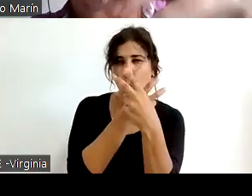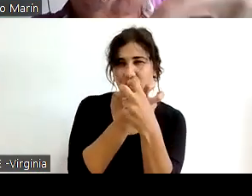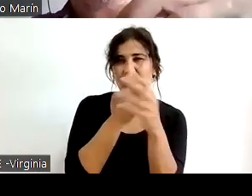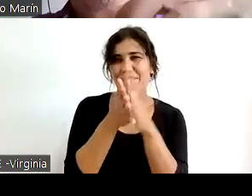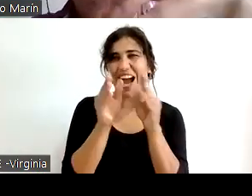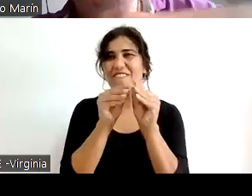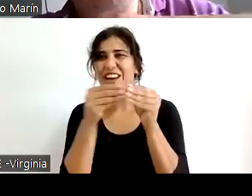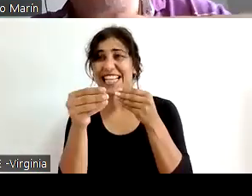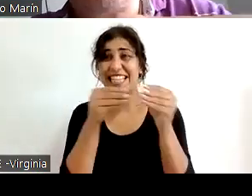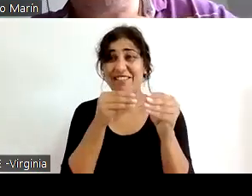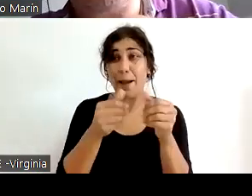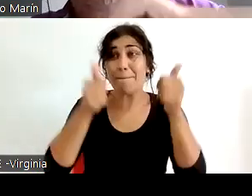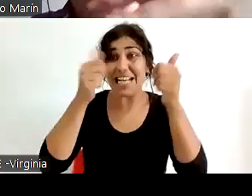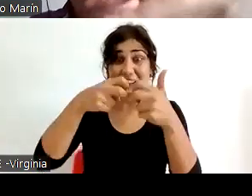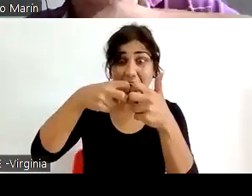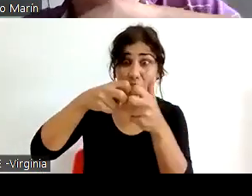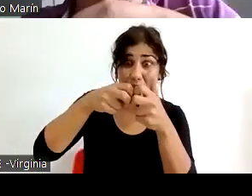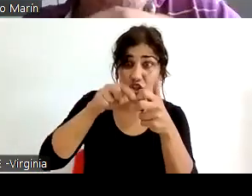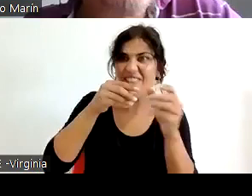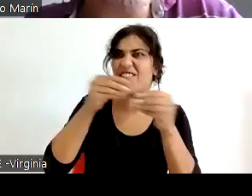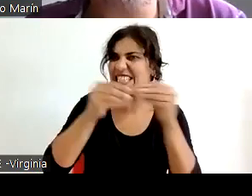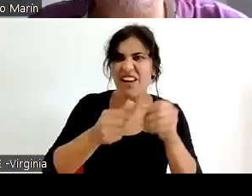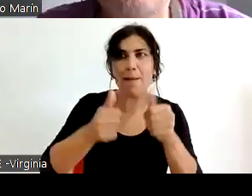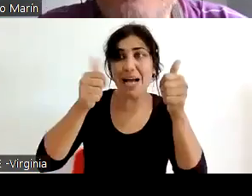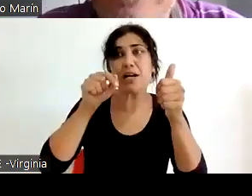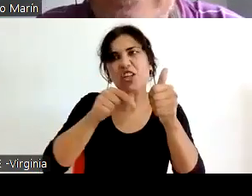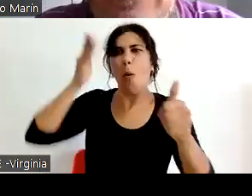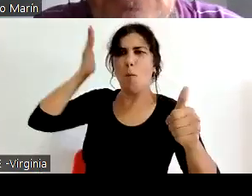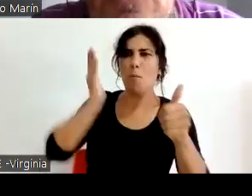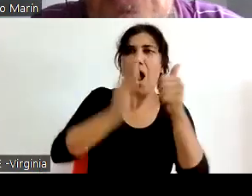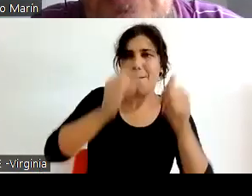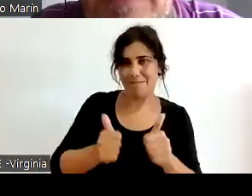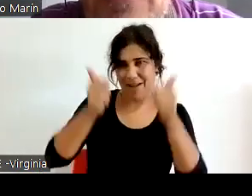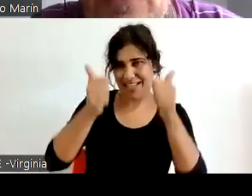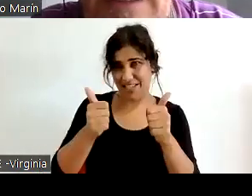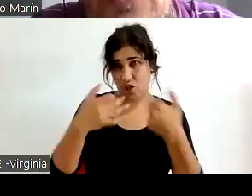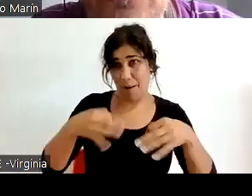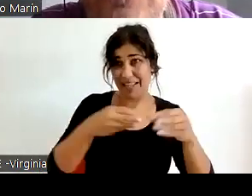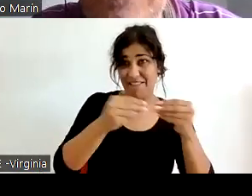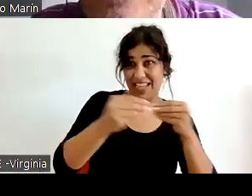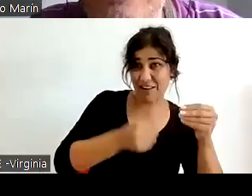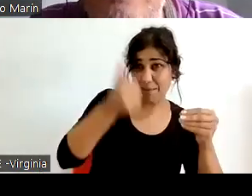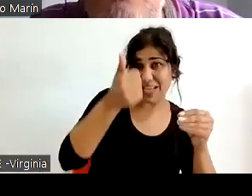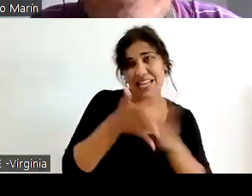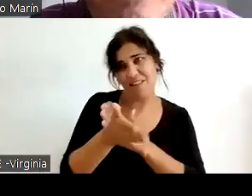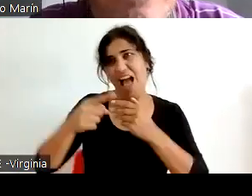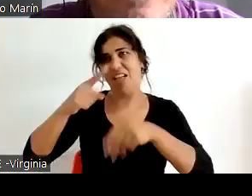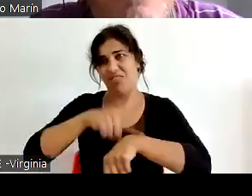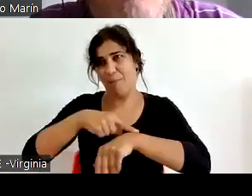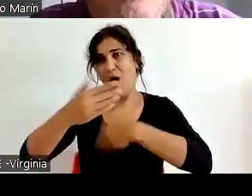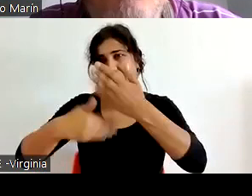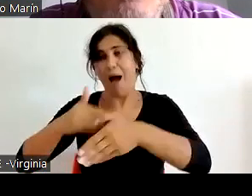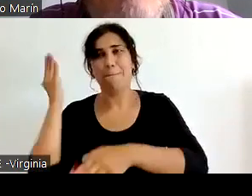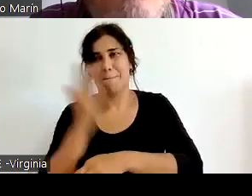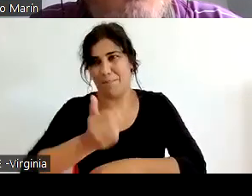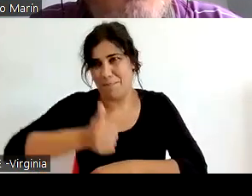flexible, por así decirlo, que son las articulaciones, que son las que más padecen en estos casos. Una dieta equilibrada